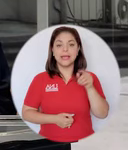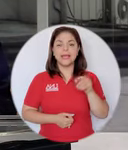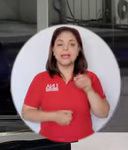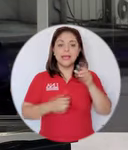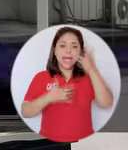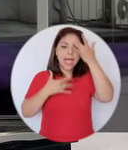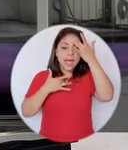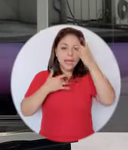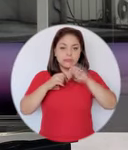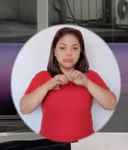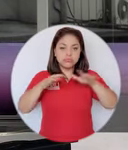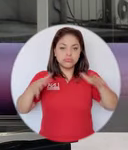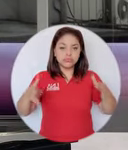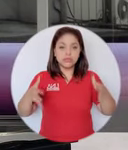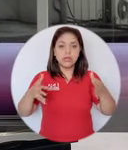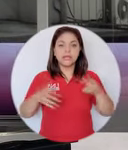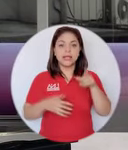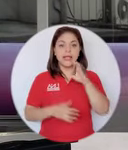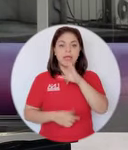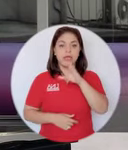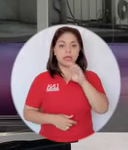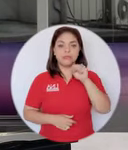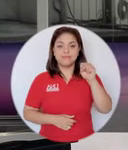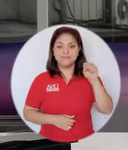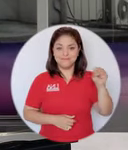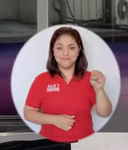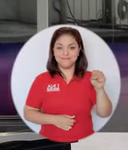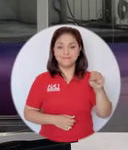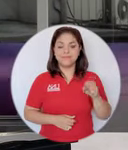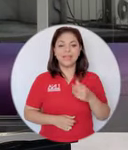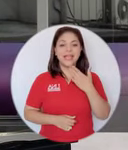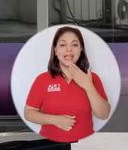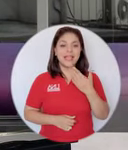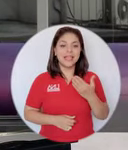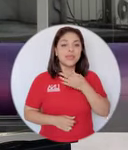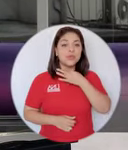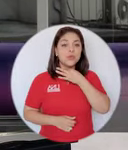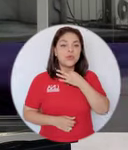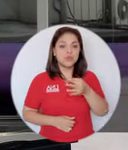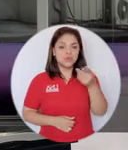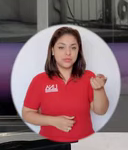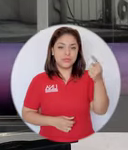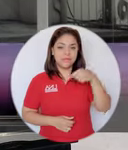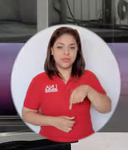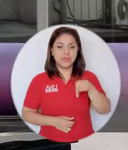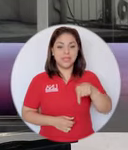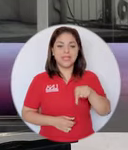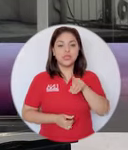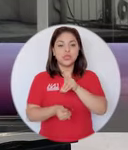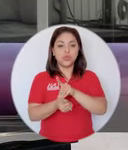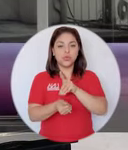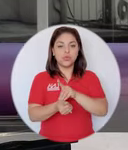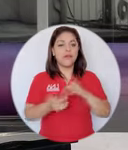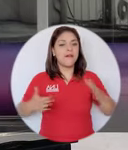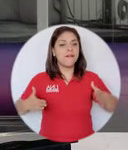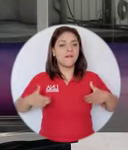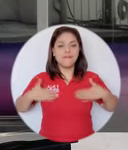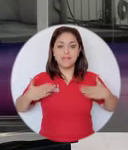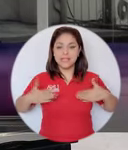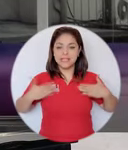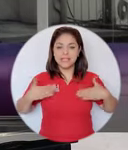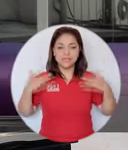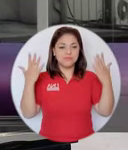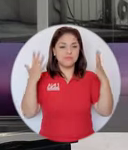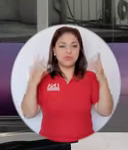es epidemiólogo de la subárea de vigilancia epidemiológica de la Caja Costarricense de Seguro Social. Un gusto tenerlo aquí, doctor. Lo felicito porque